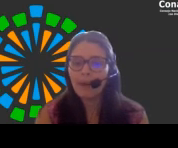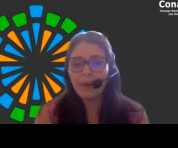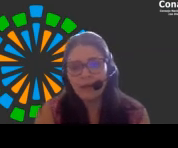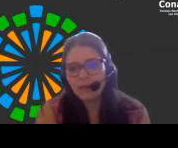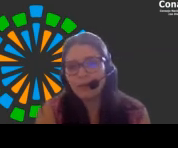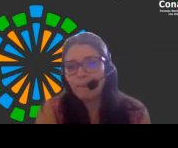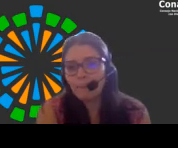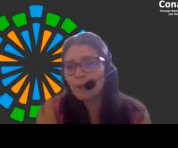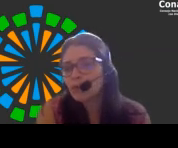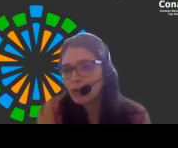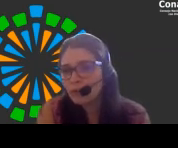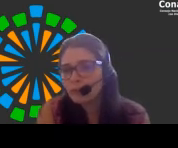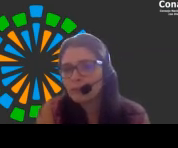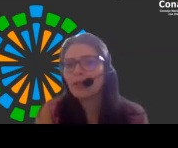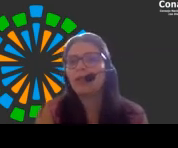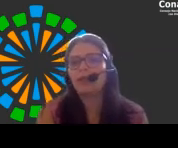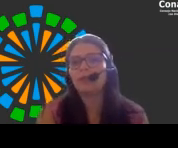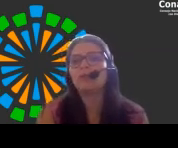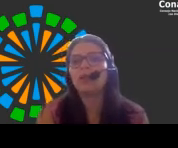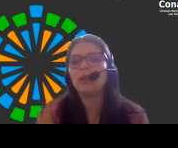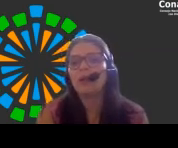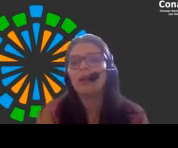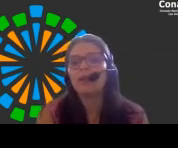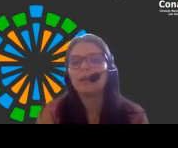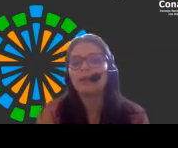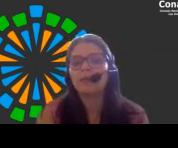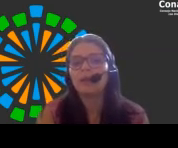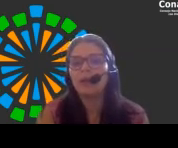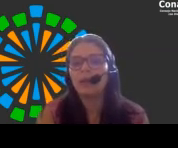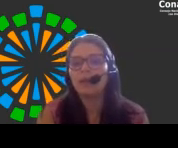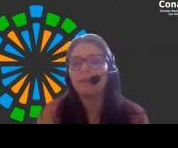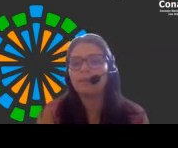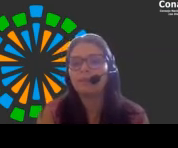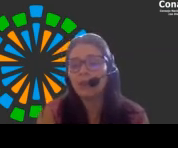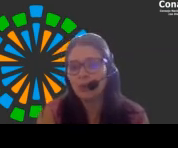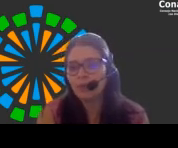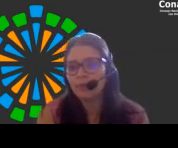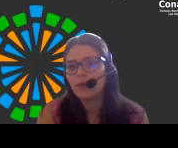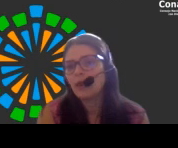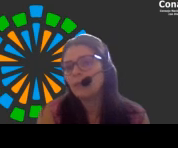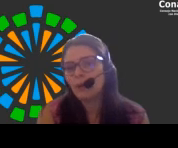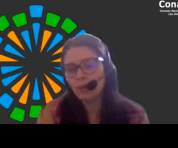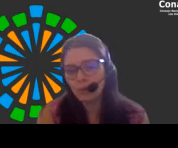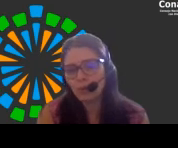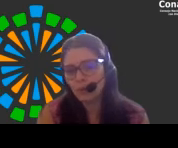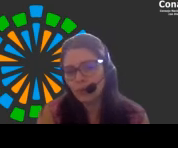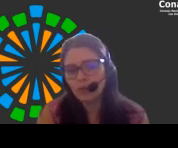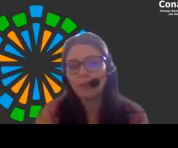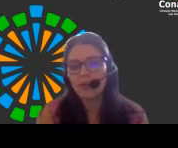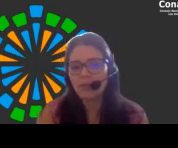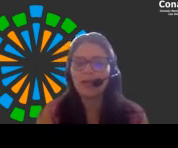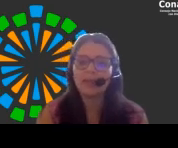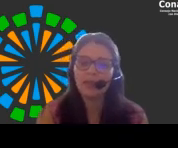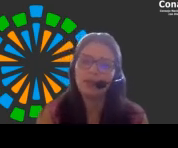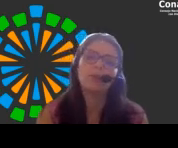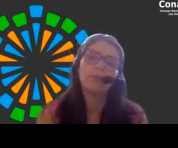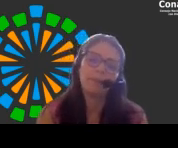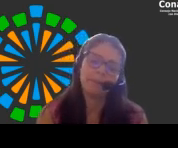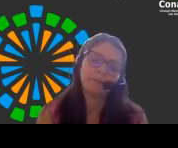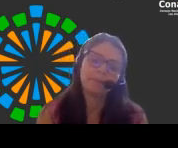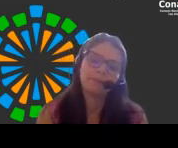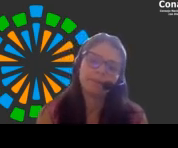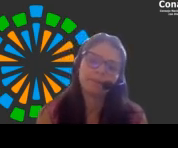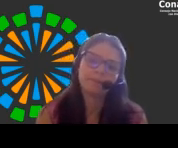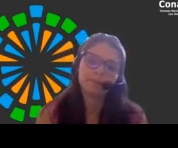para hacer promoción de que eso sea cada vez mayor pero no no es como que sea